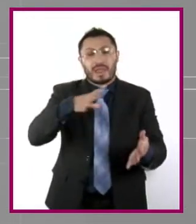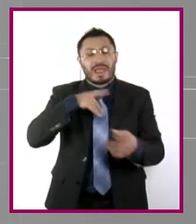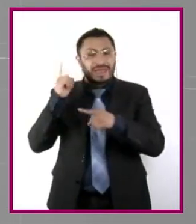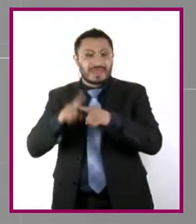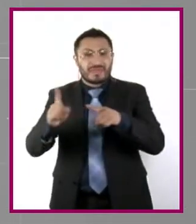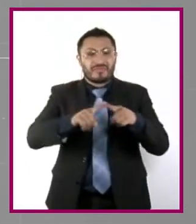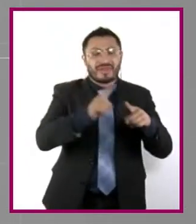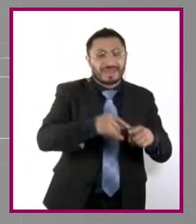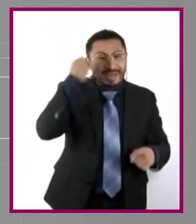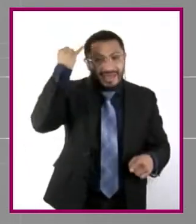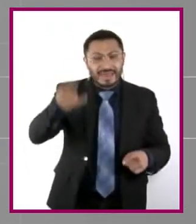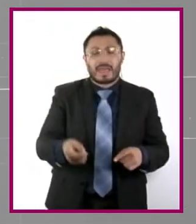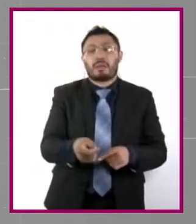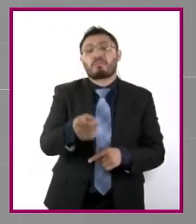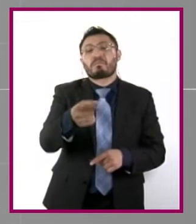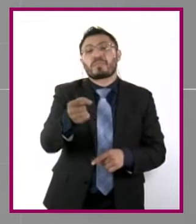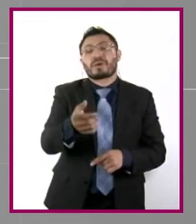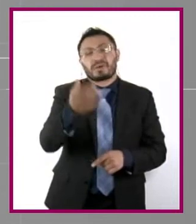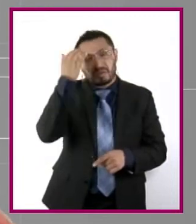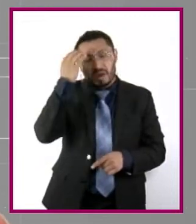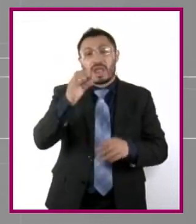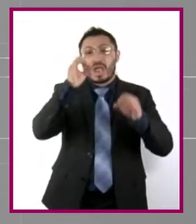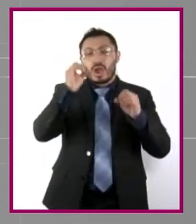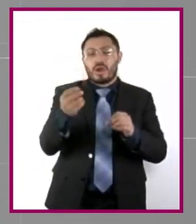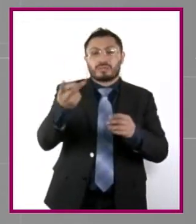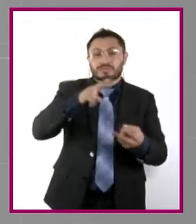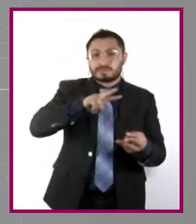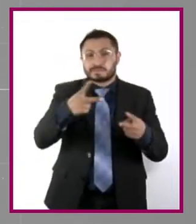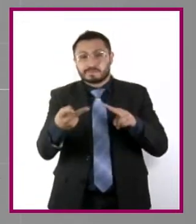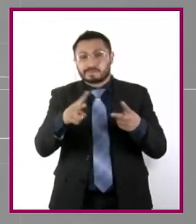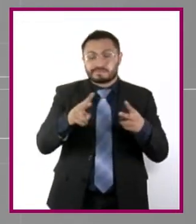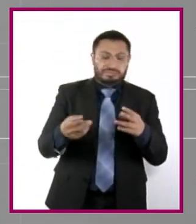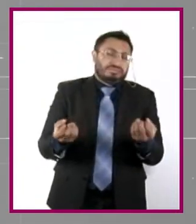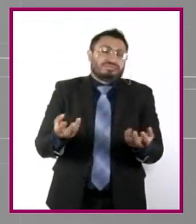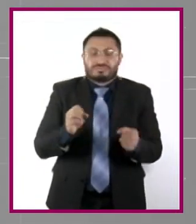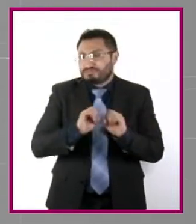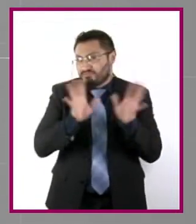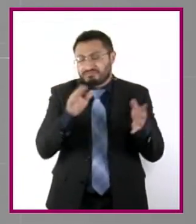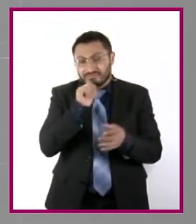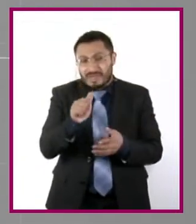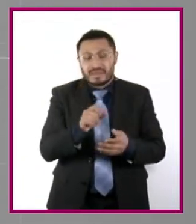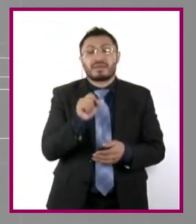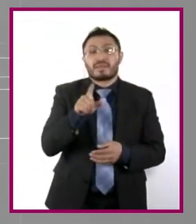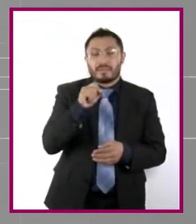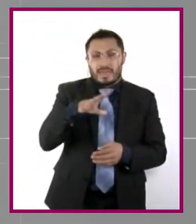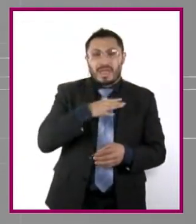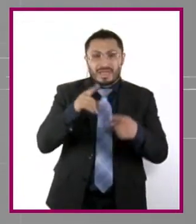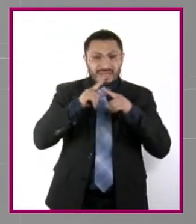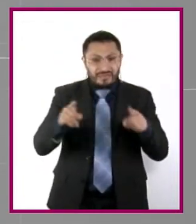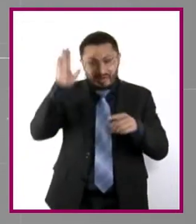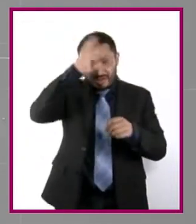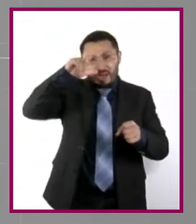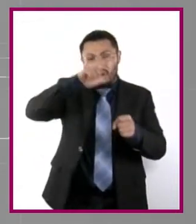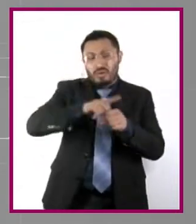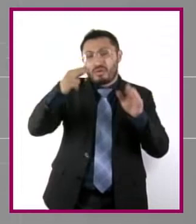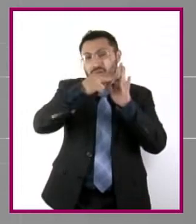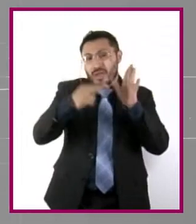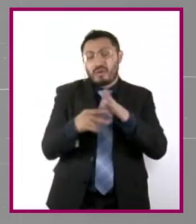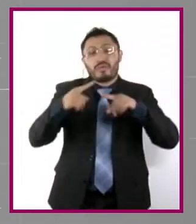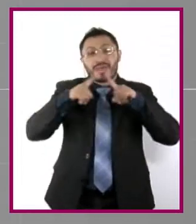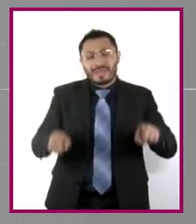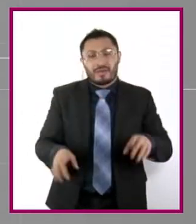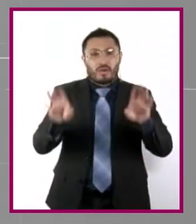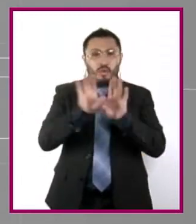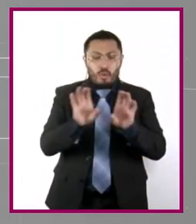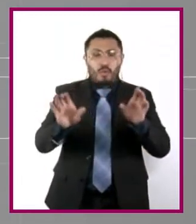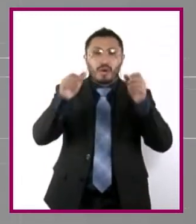ya sea porque son poco comunes, ambiguas o no claras. También se debe a que existen diferencias de culturas o normas, escucha deficiente